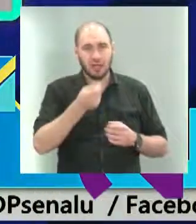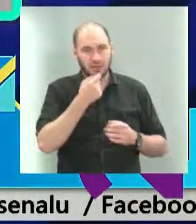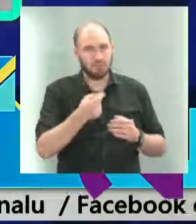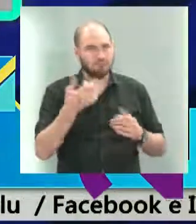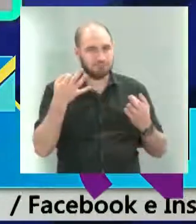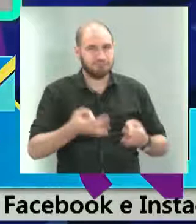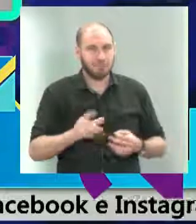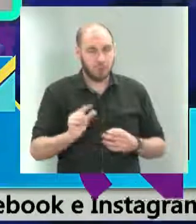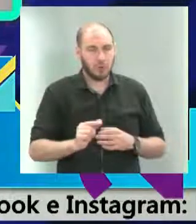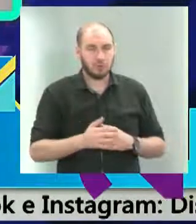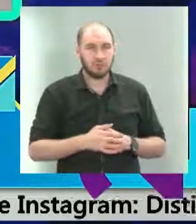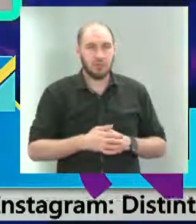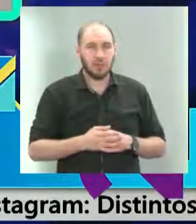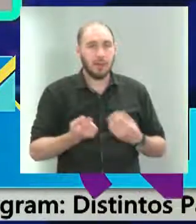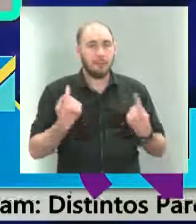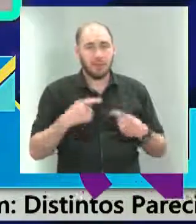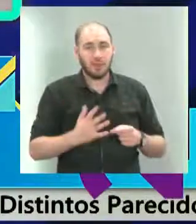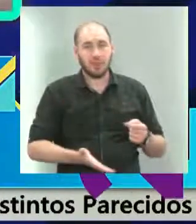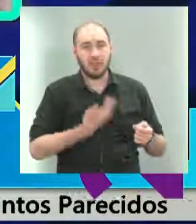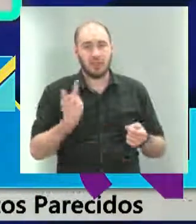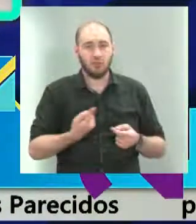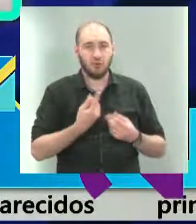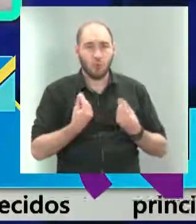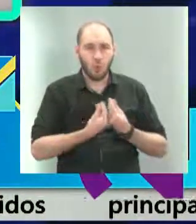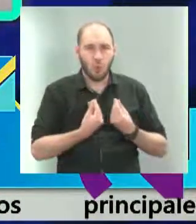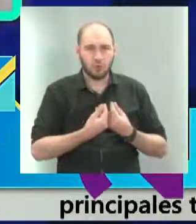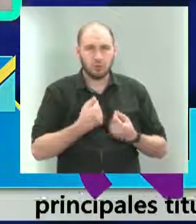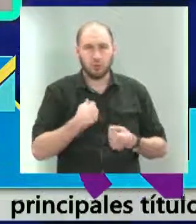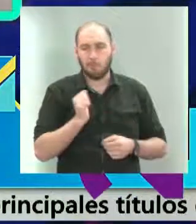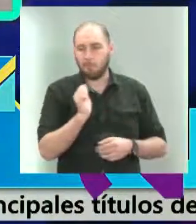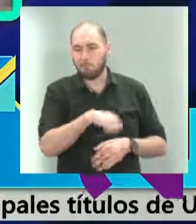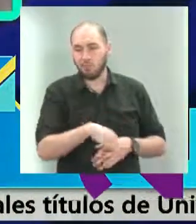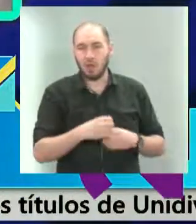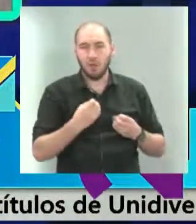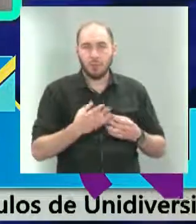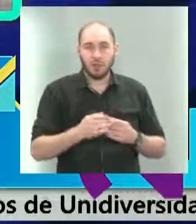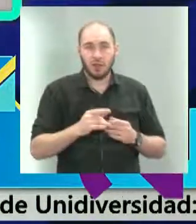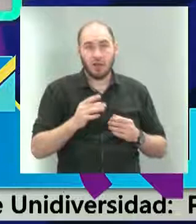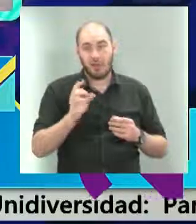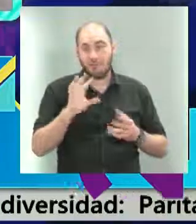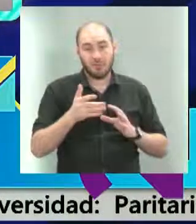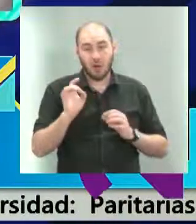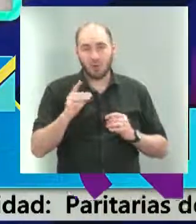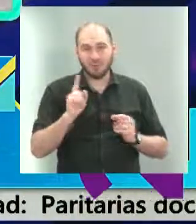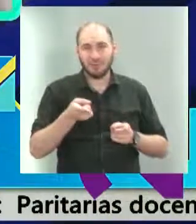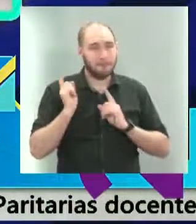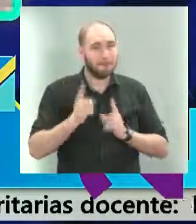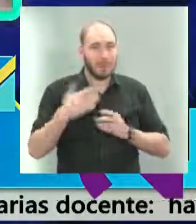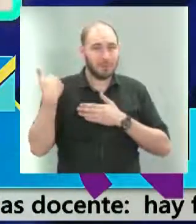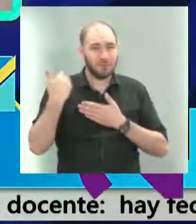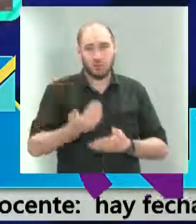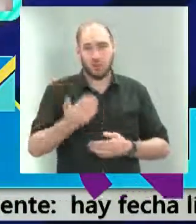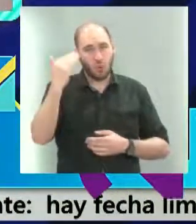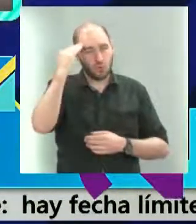son los menos, pero hay muchos dirigentes que hacen la vista gorda porque a veces no tienen otra opción, porque esto ya viene, como decía, es